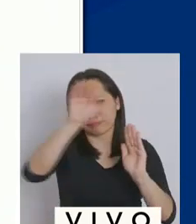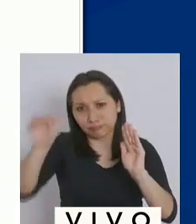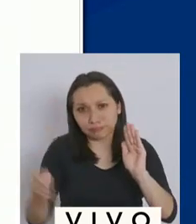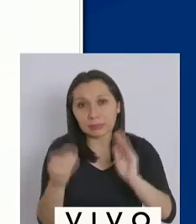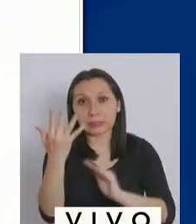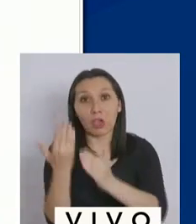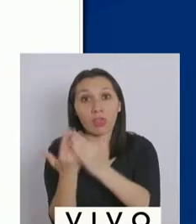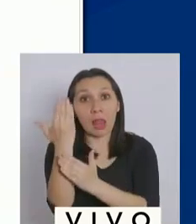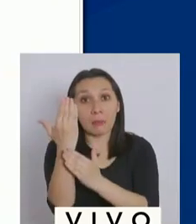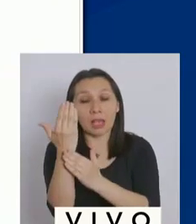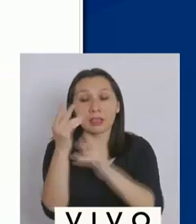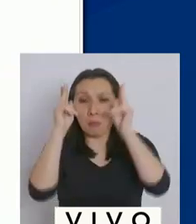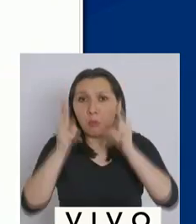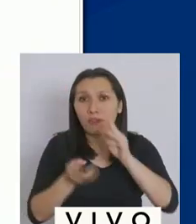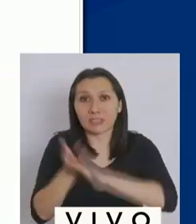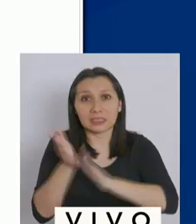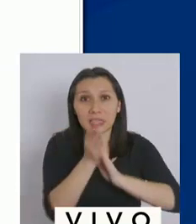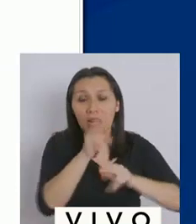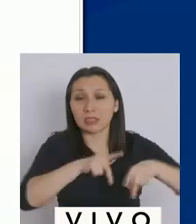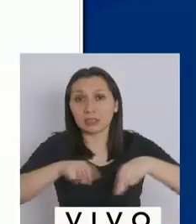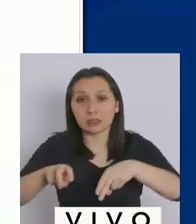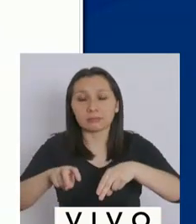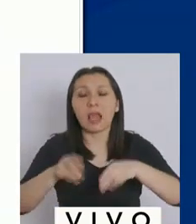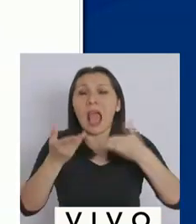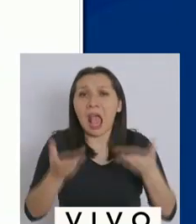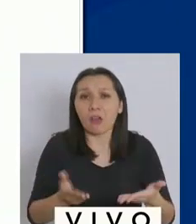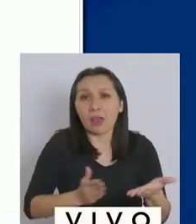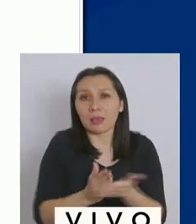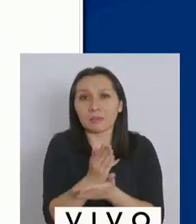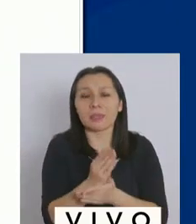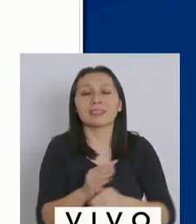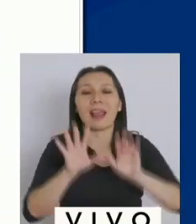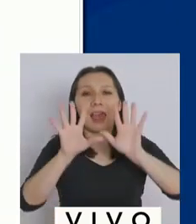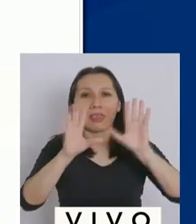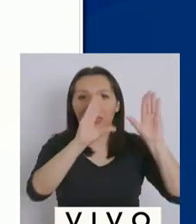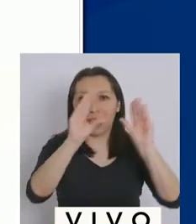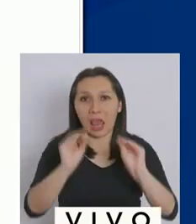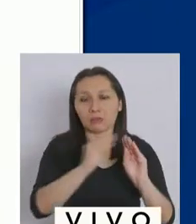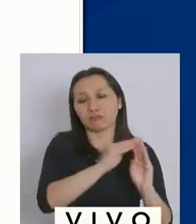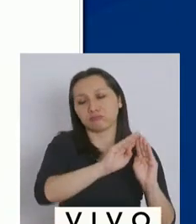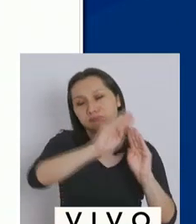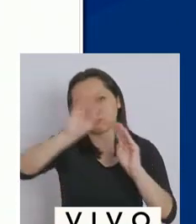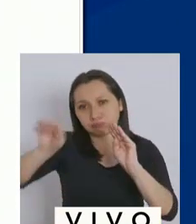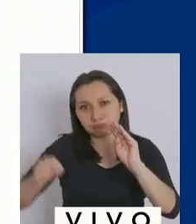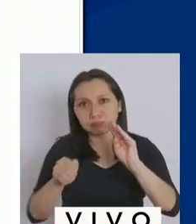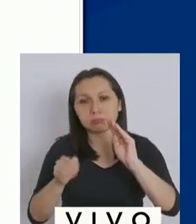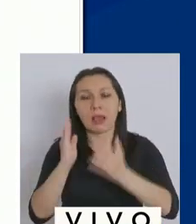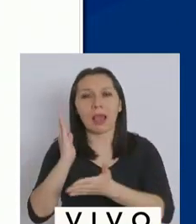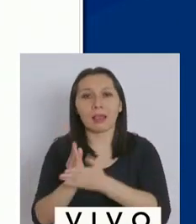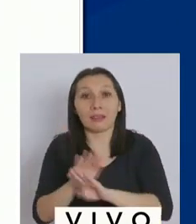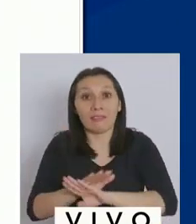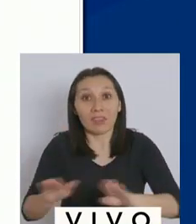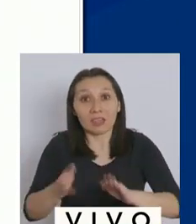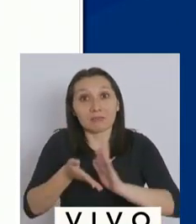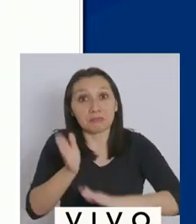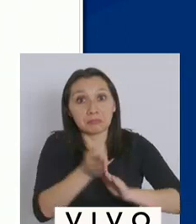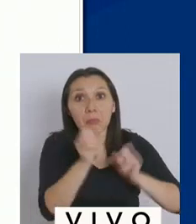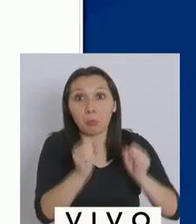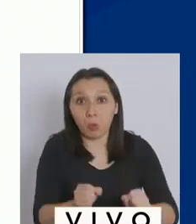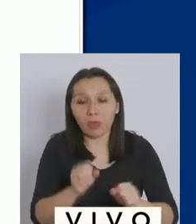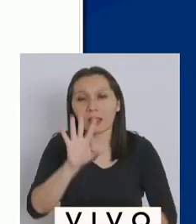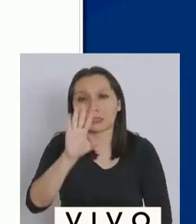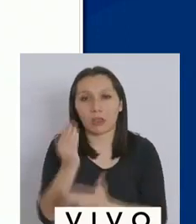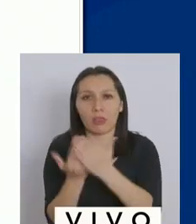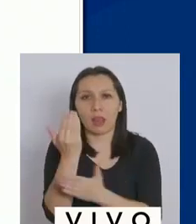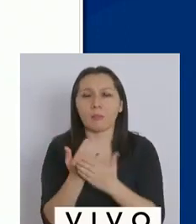mañana, ahora el toque de queda comenzará a las 22 y durará hasta las 5 de la mañana. Eso